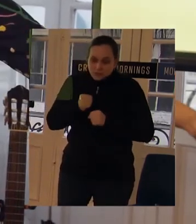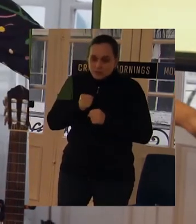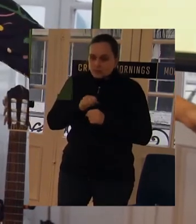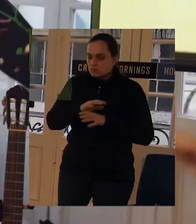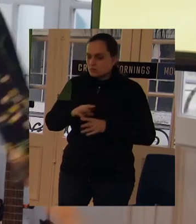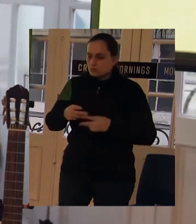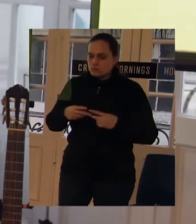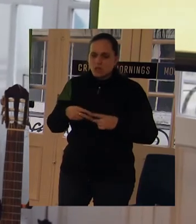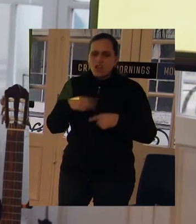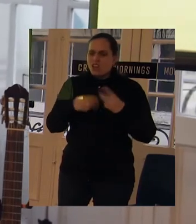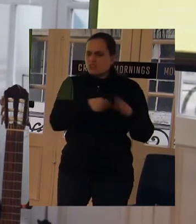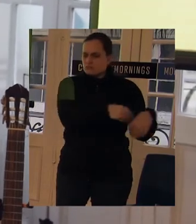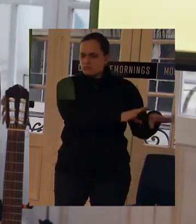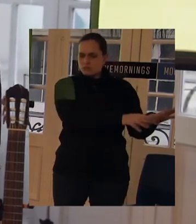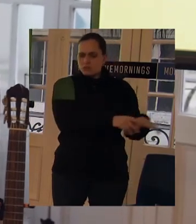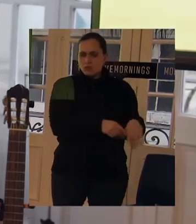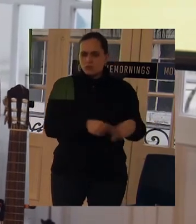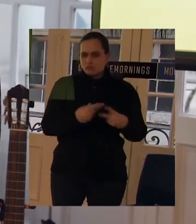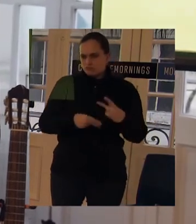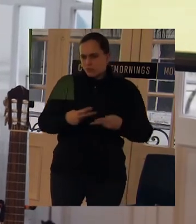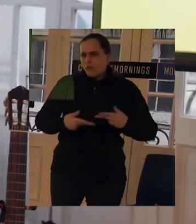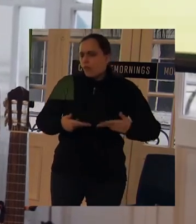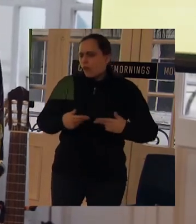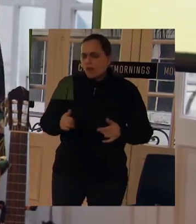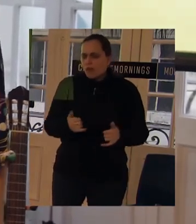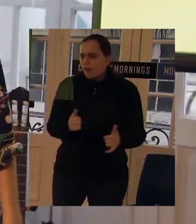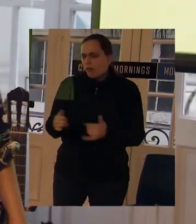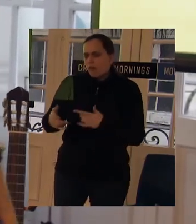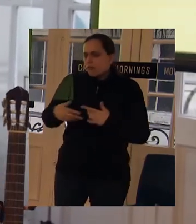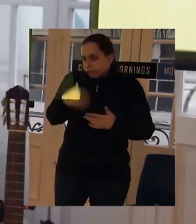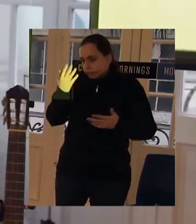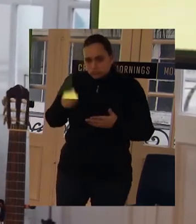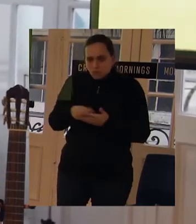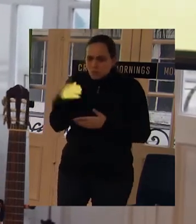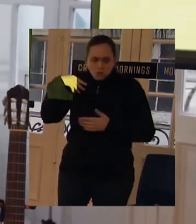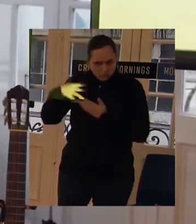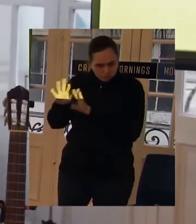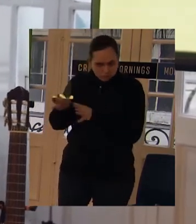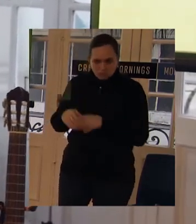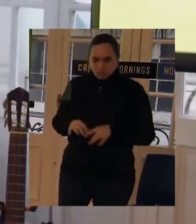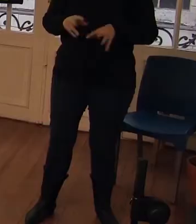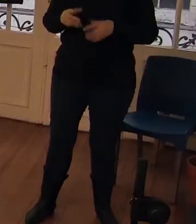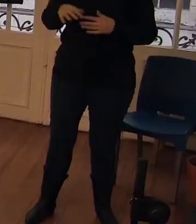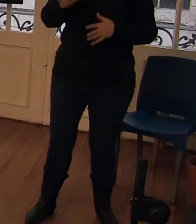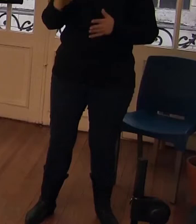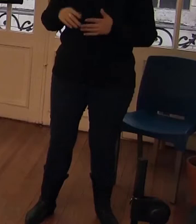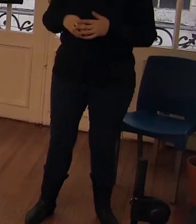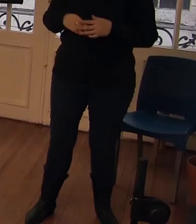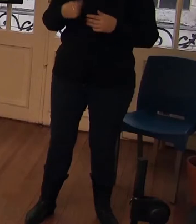que te redespejaste, cuando llegas, ¡ay, sí, tenés la respuesta! Pero bueno, eso pasa mucho.